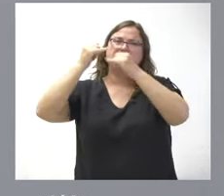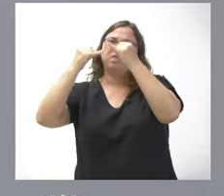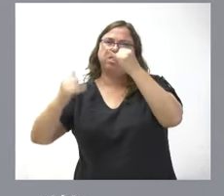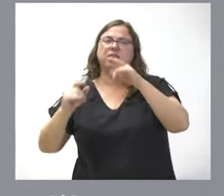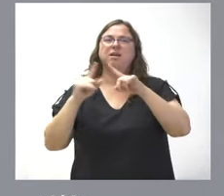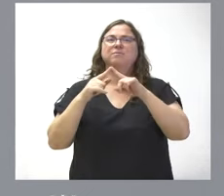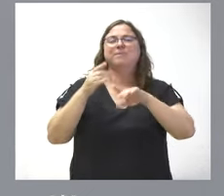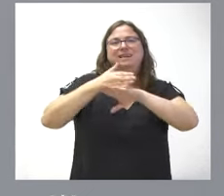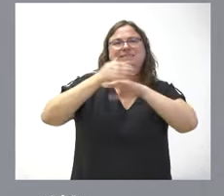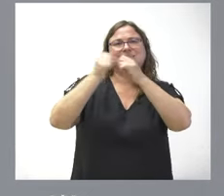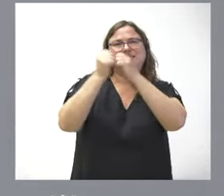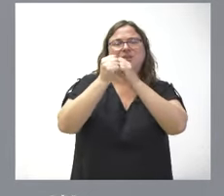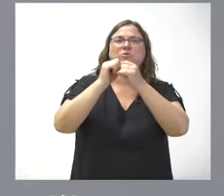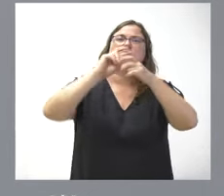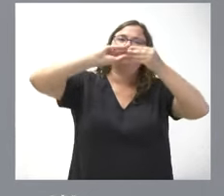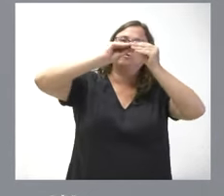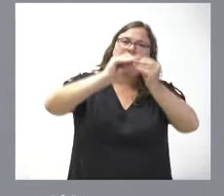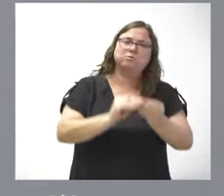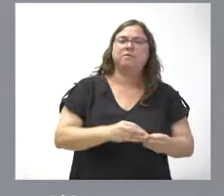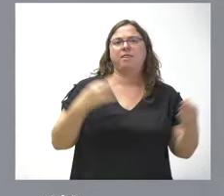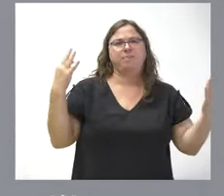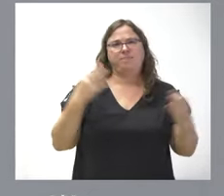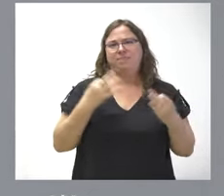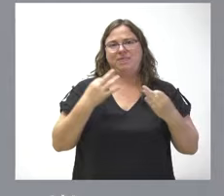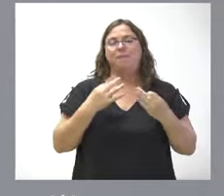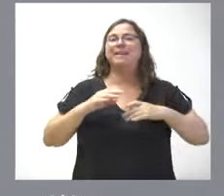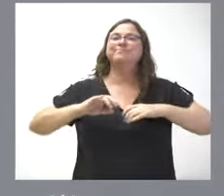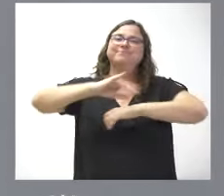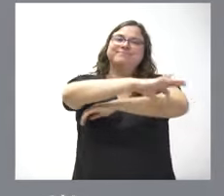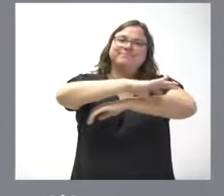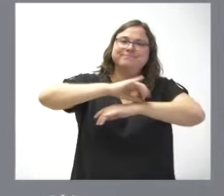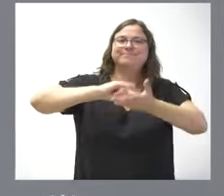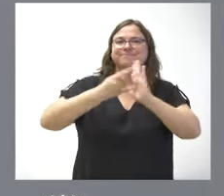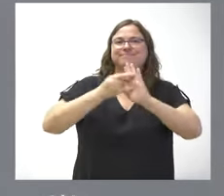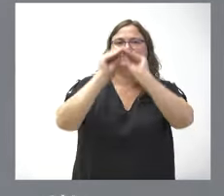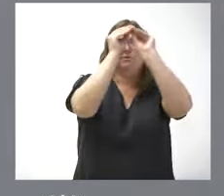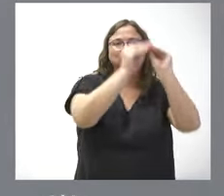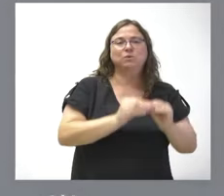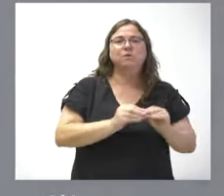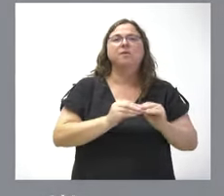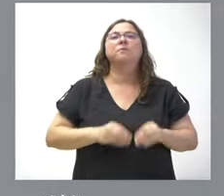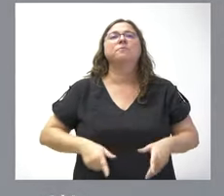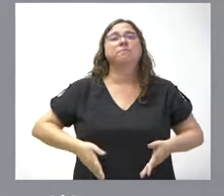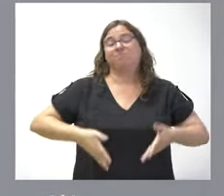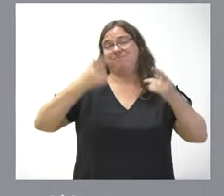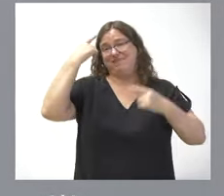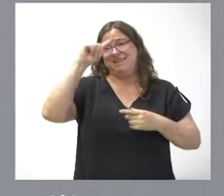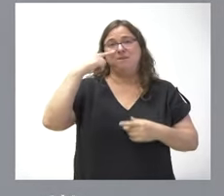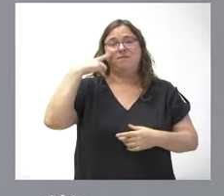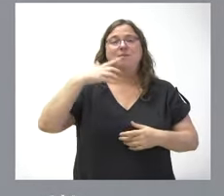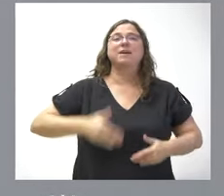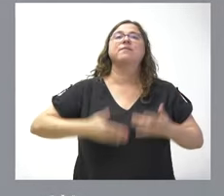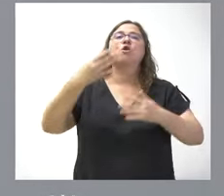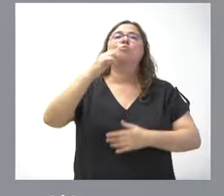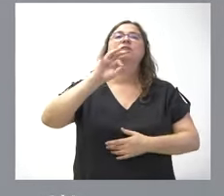y que requiere una intervención eh desde el punto de vista arquitectónico es eh el edificio botines que está ubicado como todos ustedes conocen en la